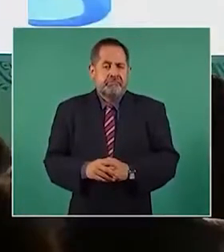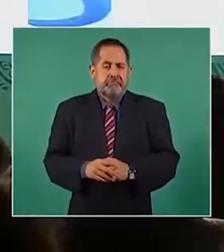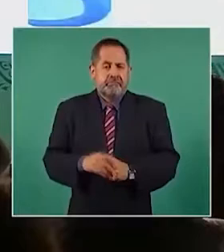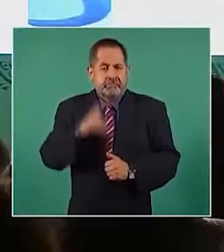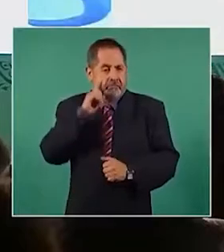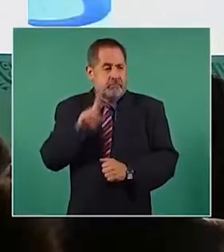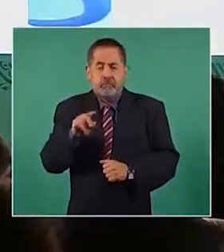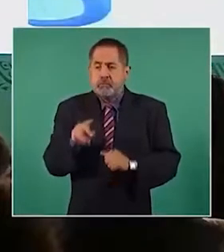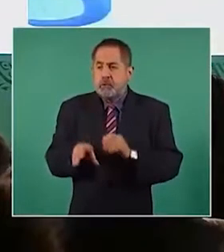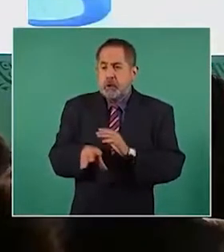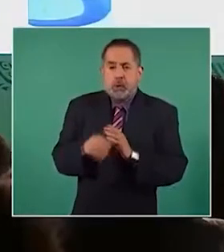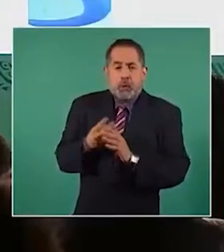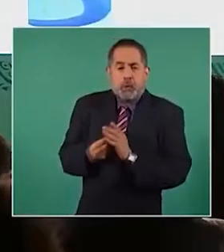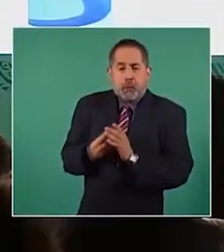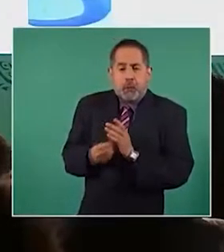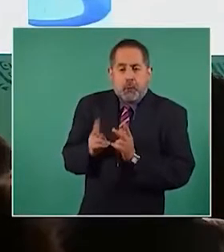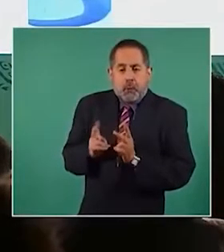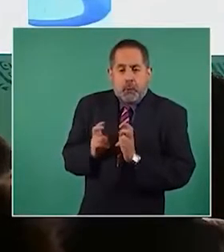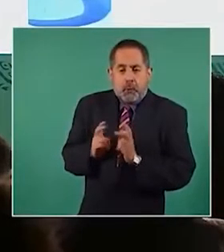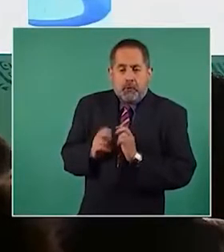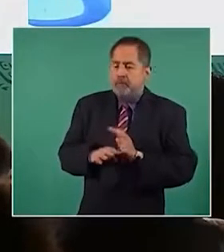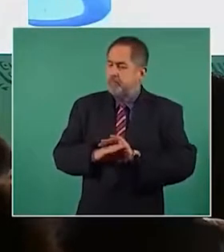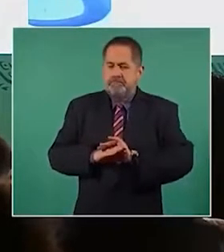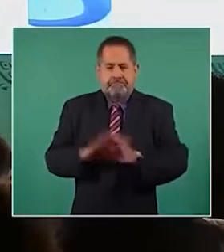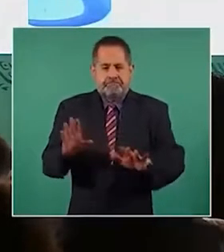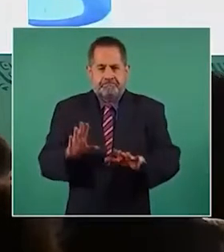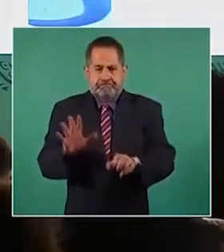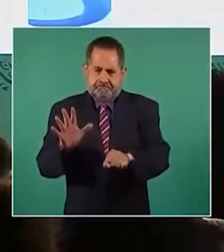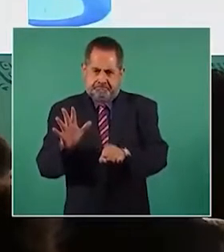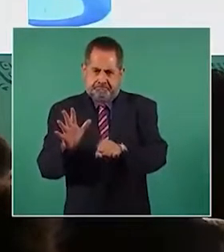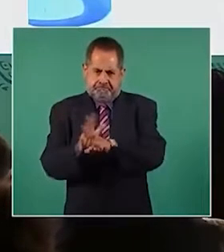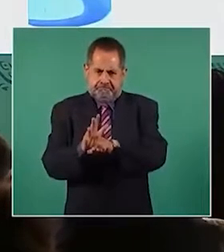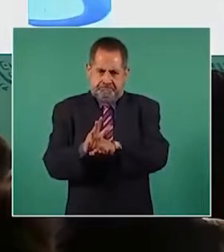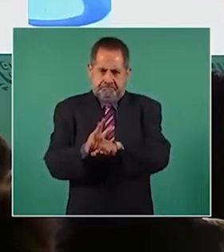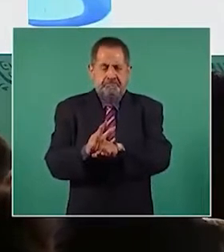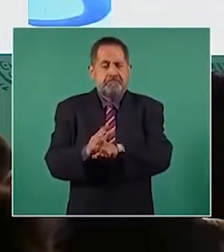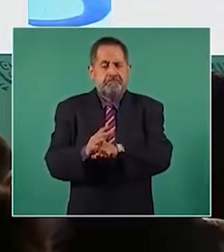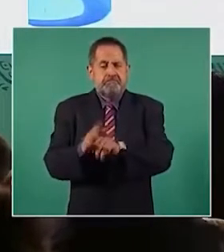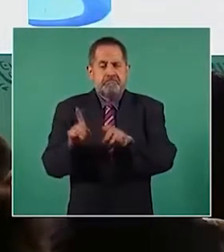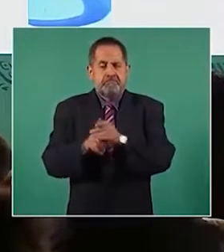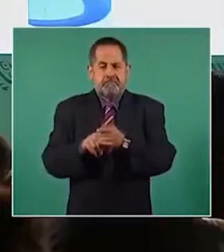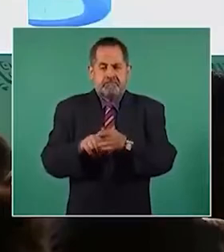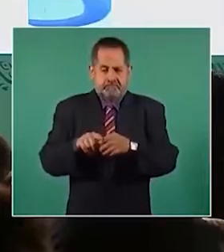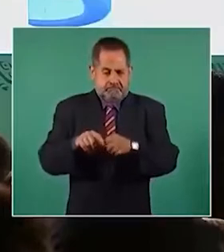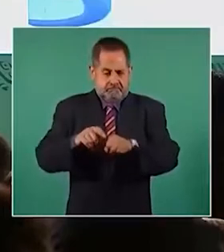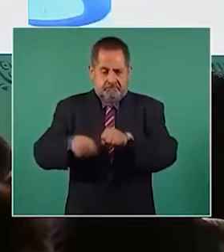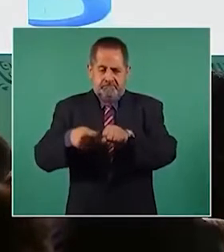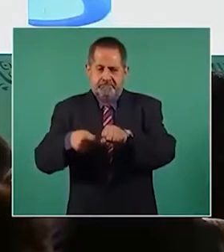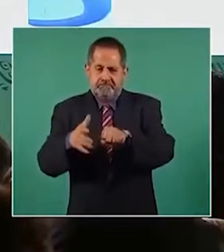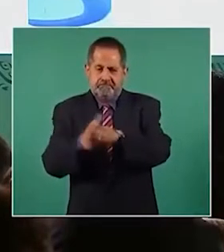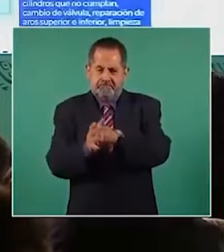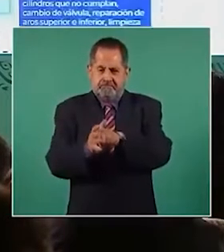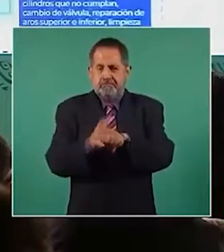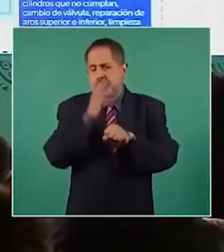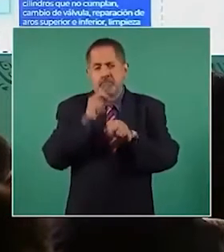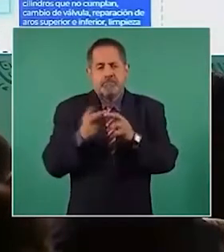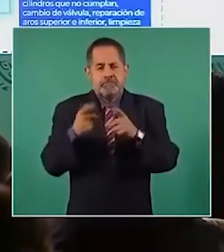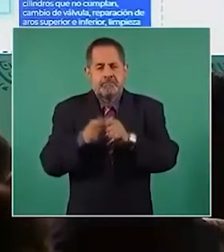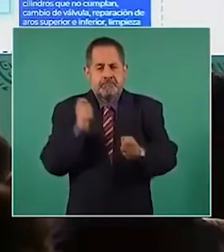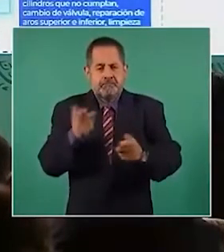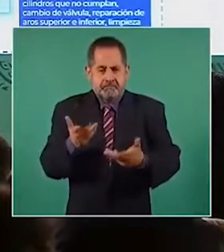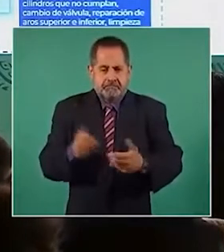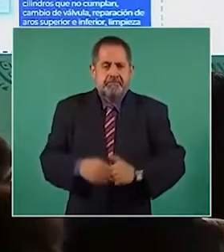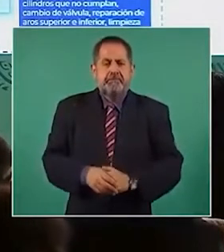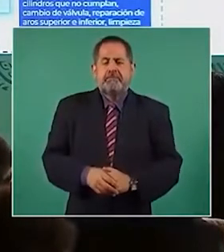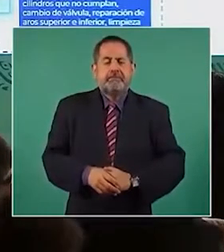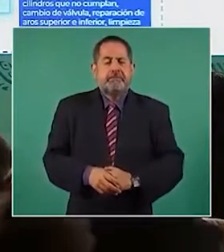ordeña de estos tanques, van a llevar un sello de hermeticidad, un sello térmico. La que